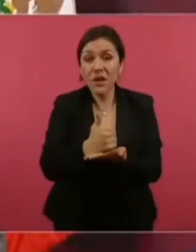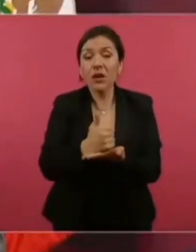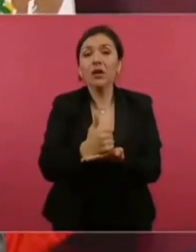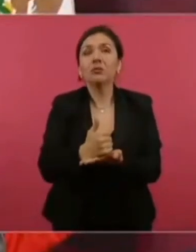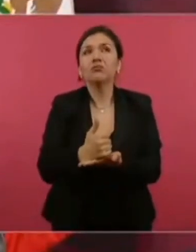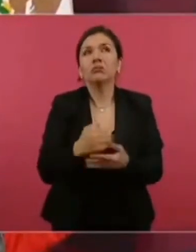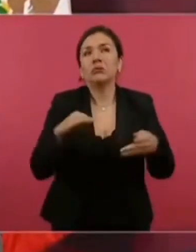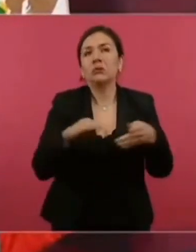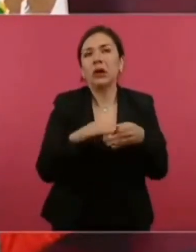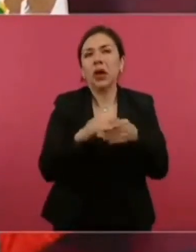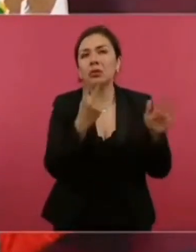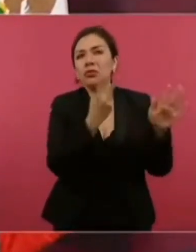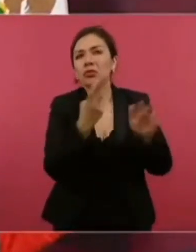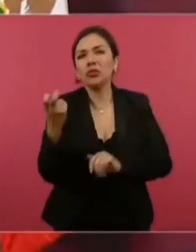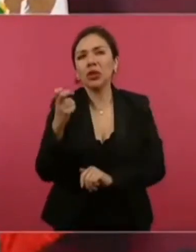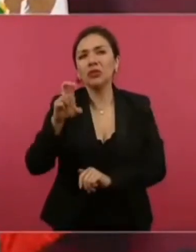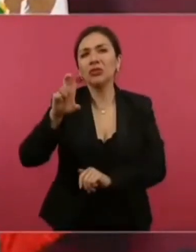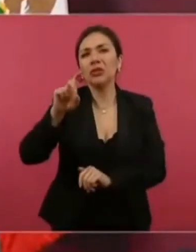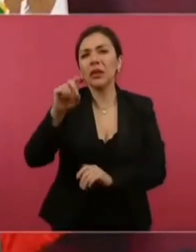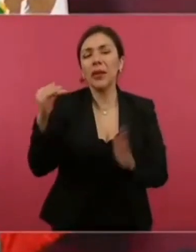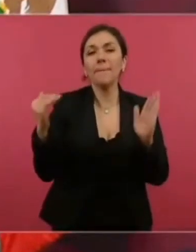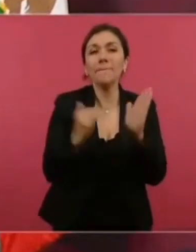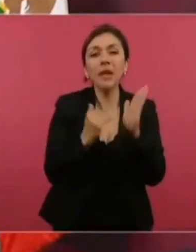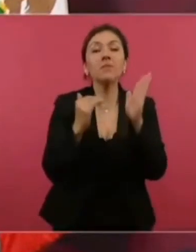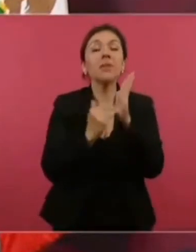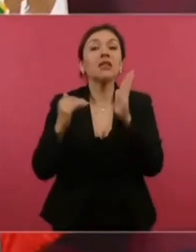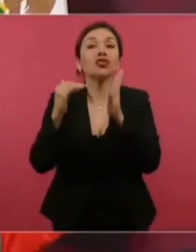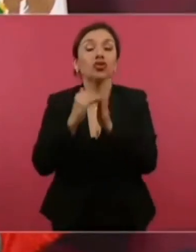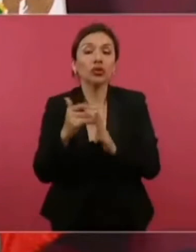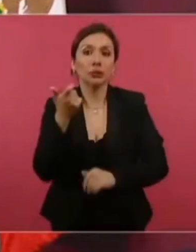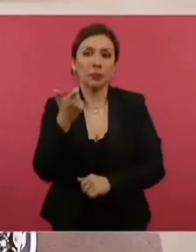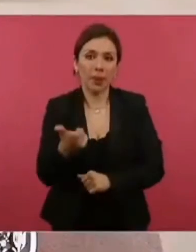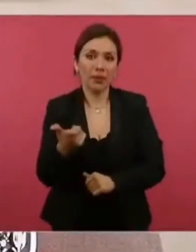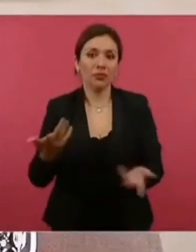por 230 mil millones de pesos.